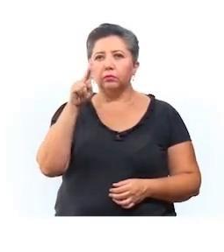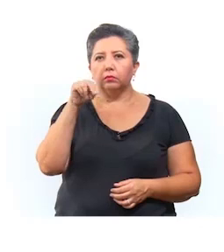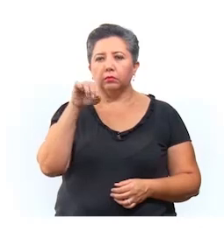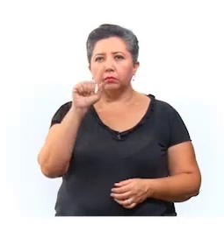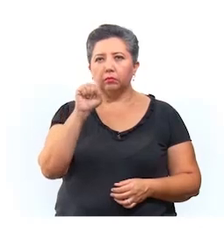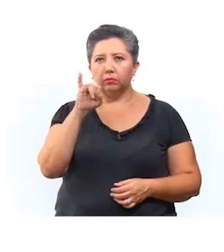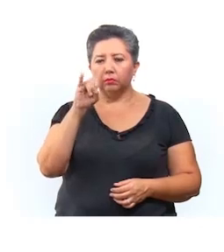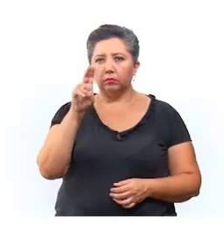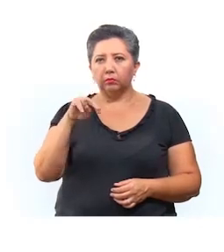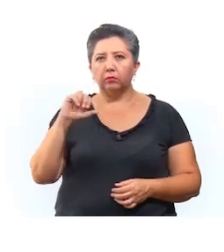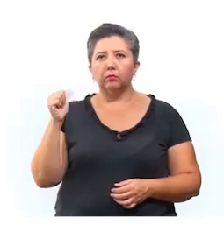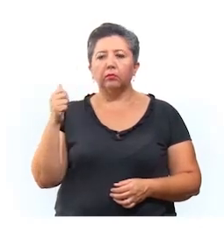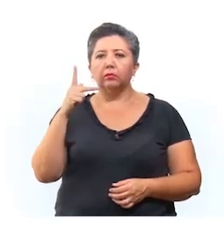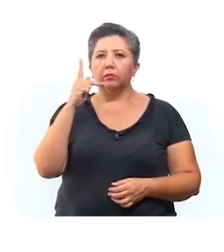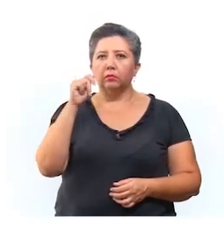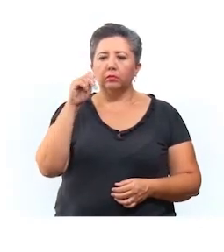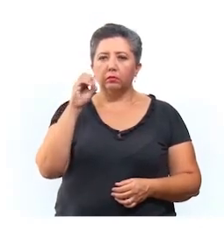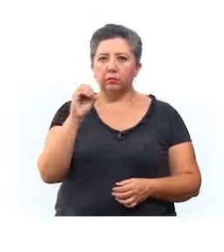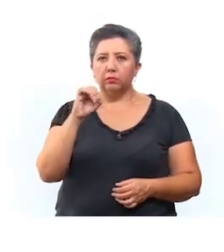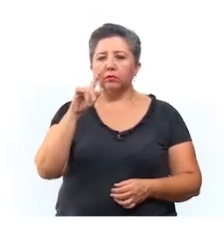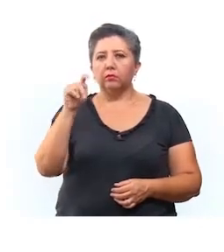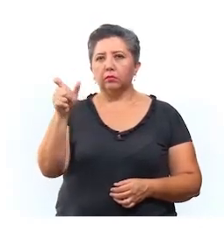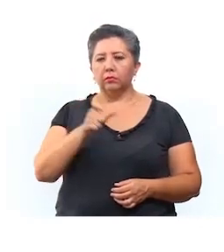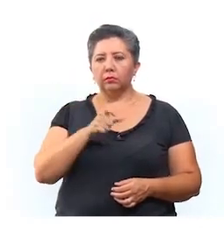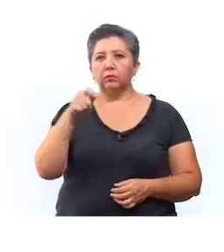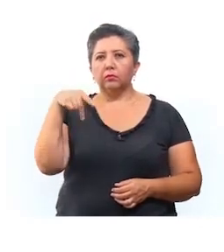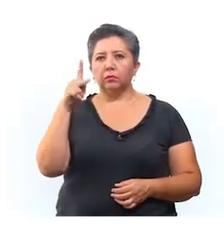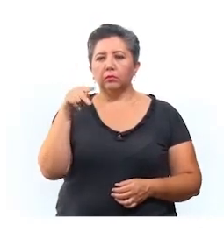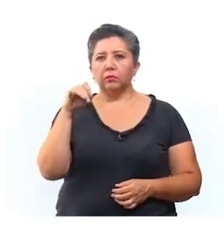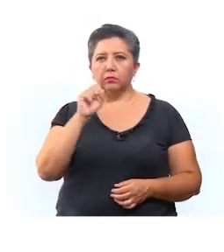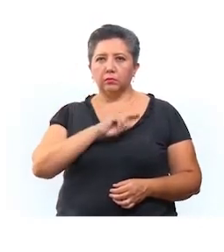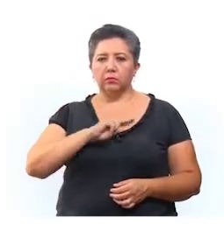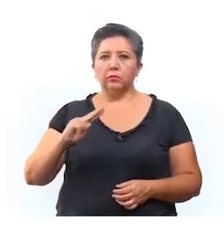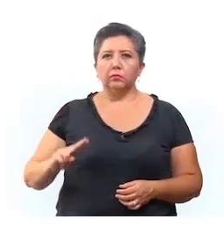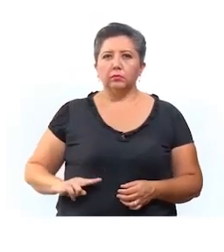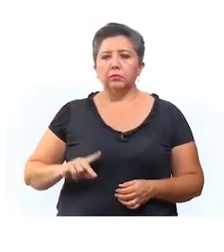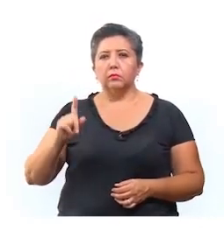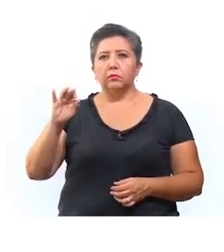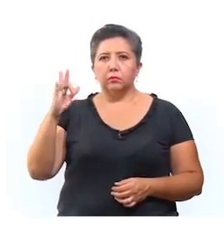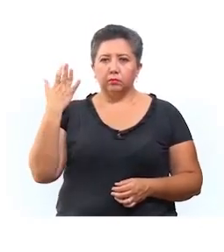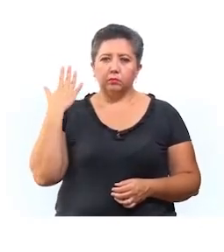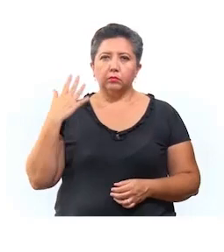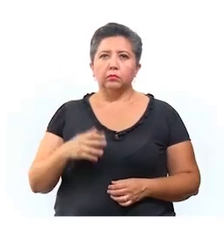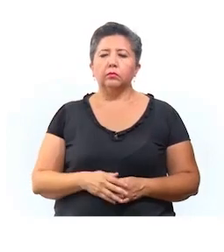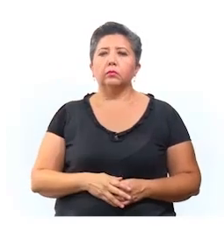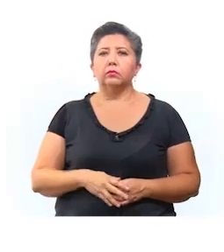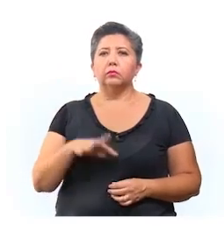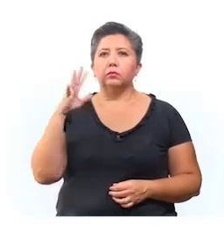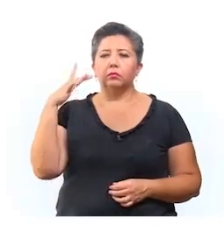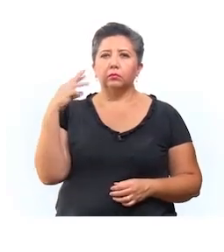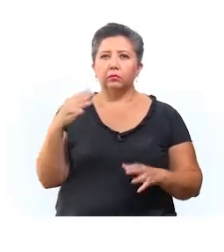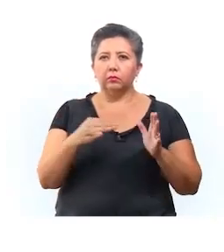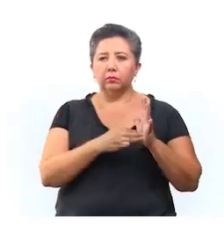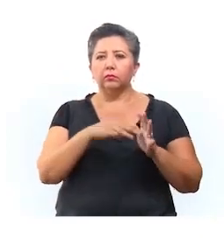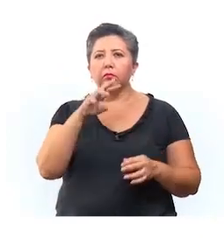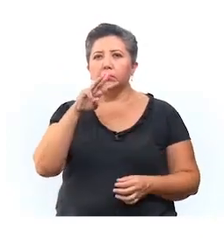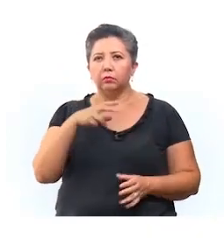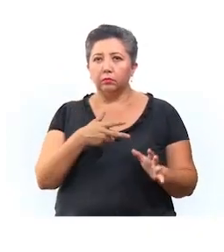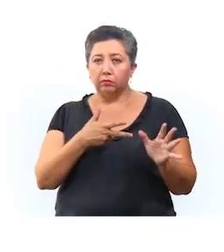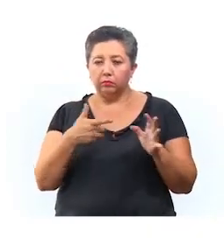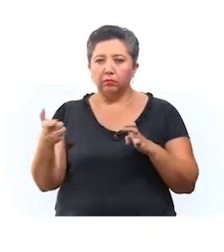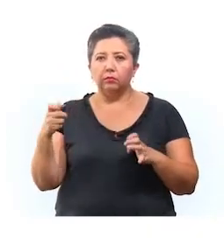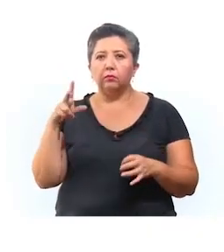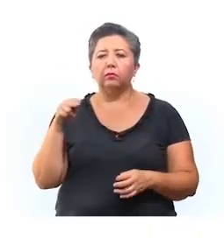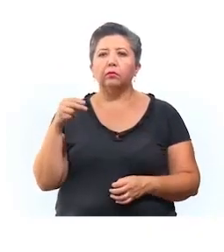Muxupip, Peto, Zacalum, Sutzal, Tixcocop, Tizimín, Umán y 1 foráneo. De los